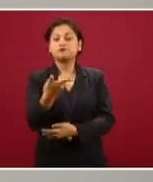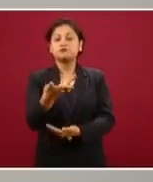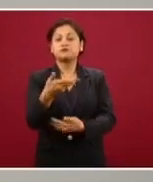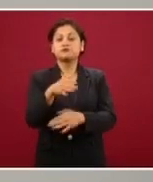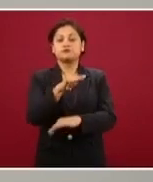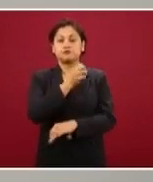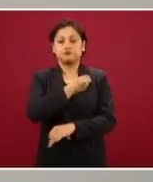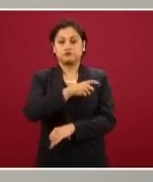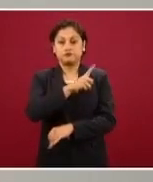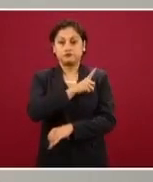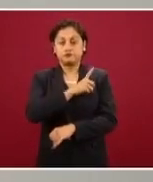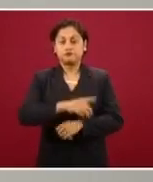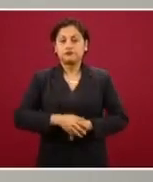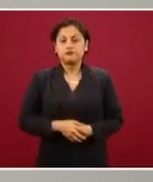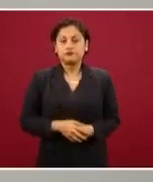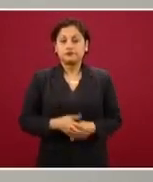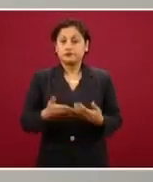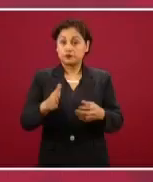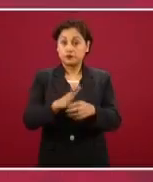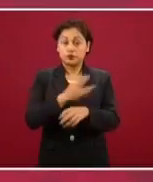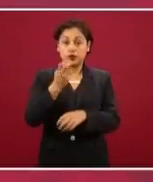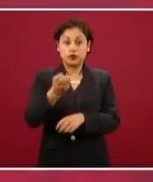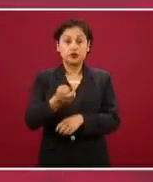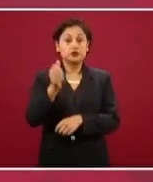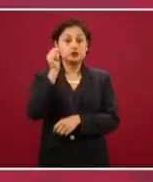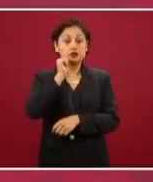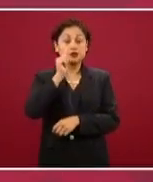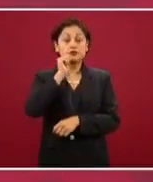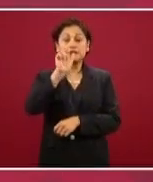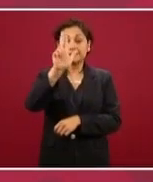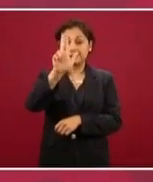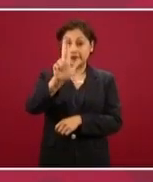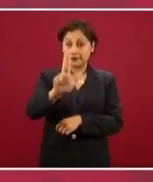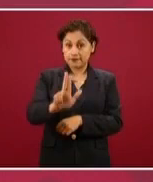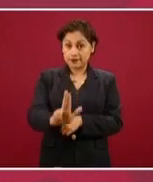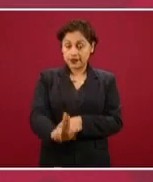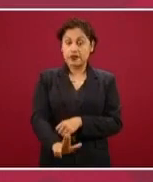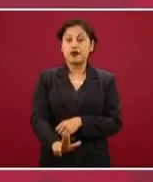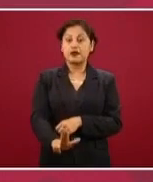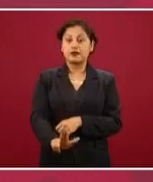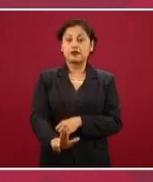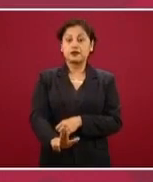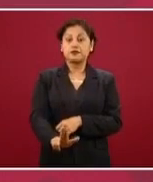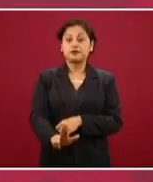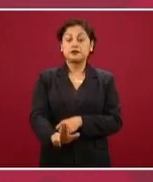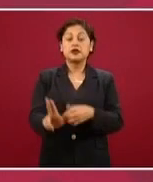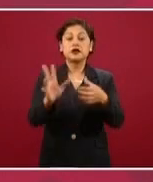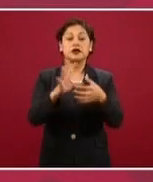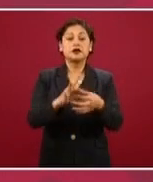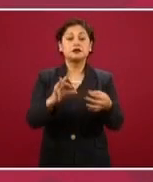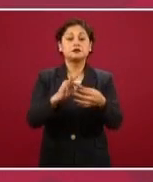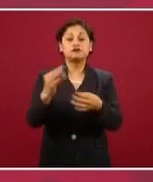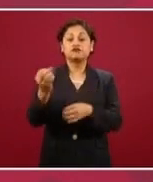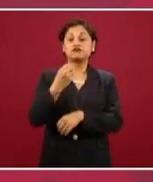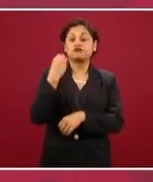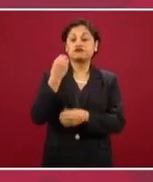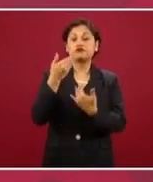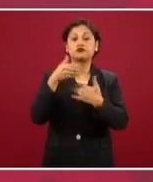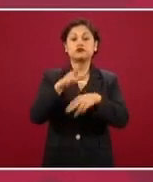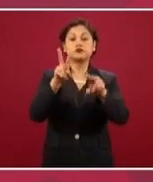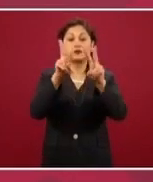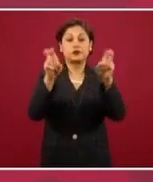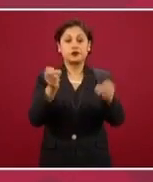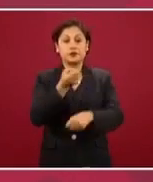Entonces, vamos todos los martes, recordemos, se va a dedicar a esto.